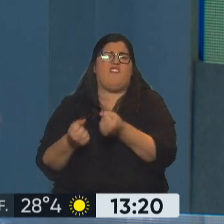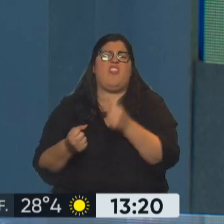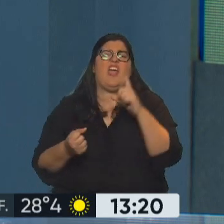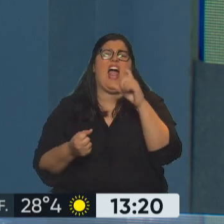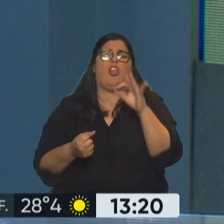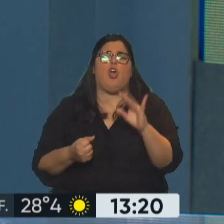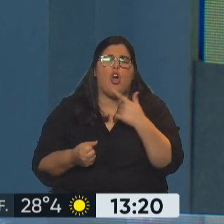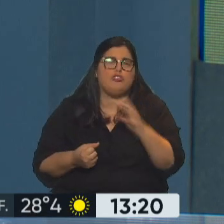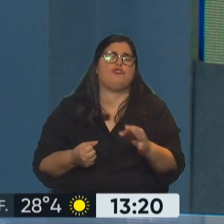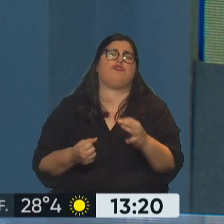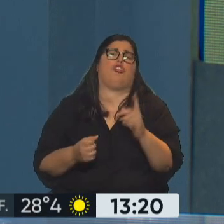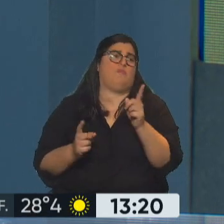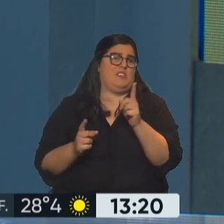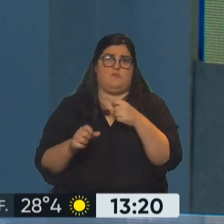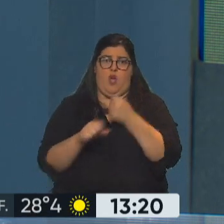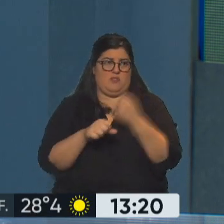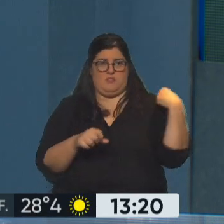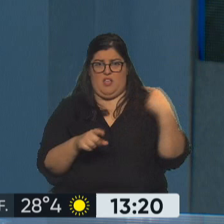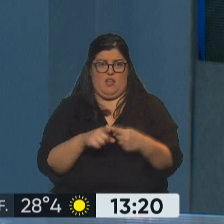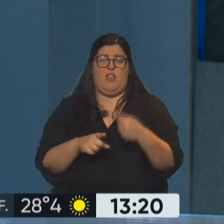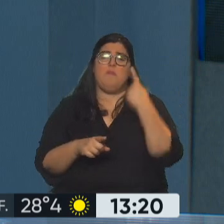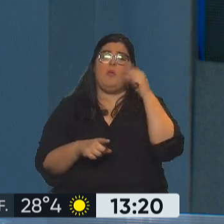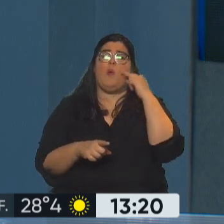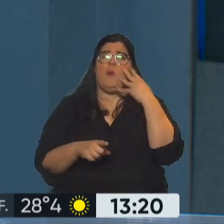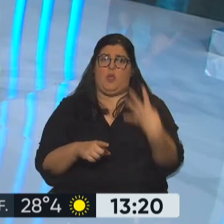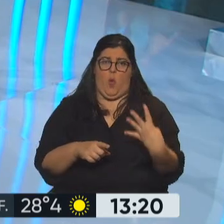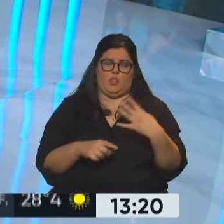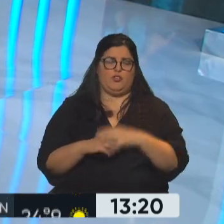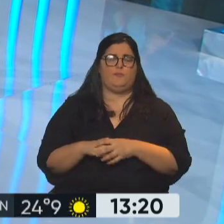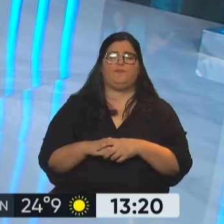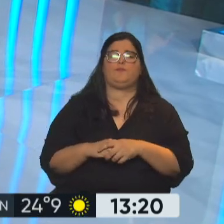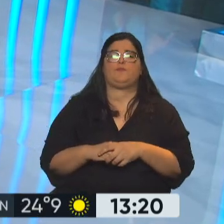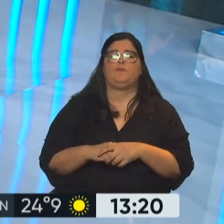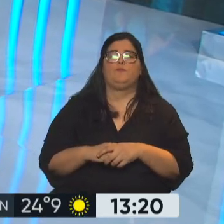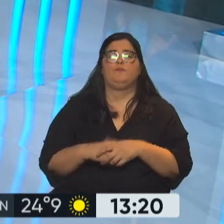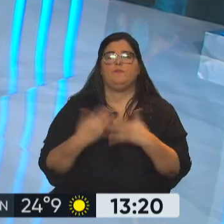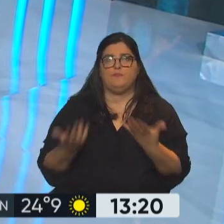la que impera en Brasil desde entonces, desde 94. Ahora,